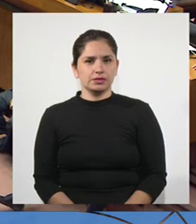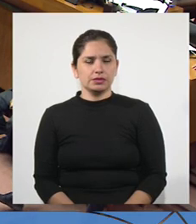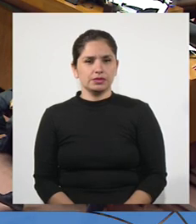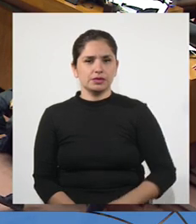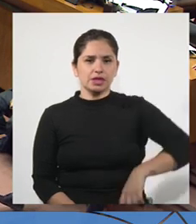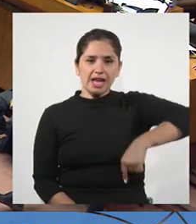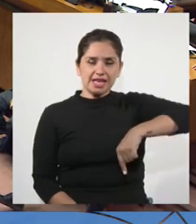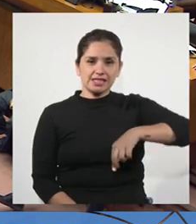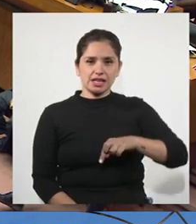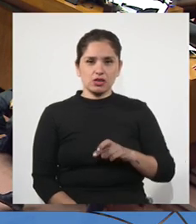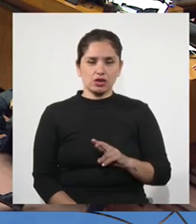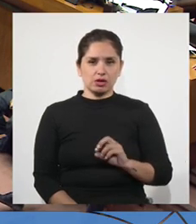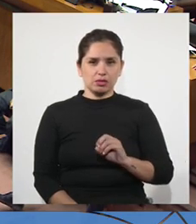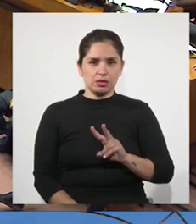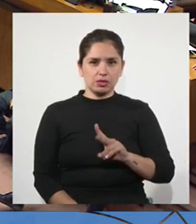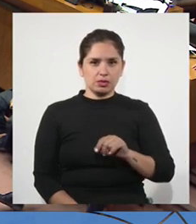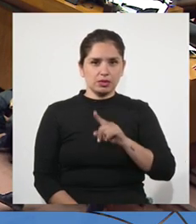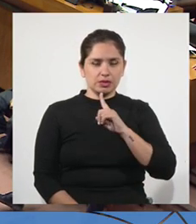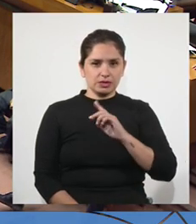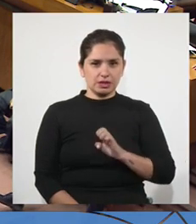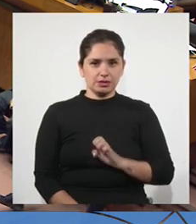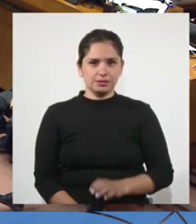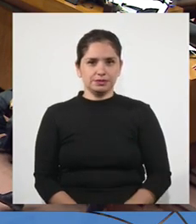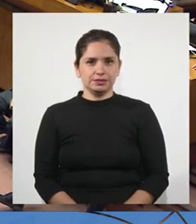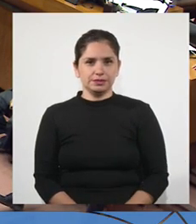Senadora Yana Roste.